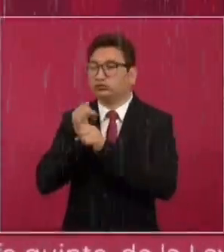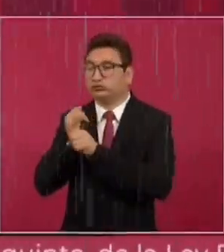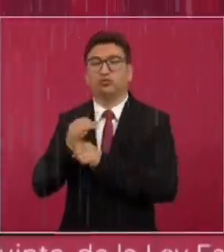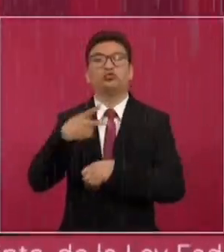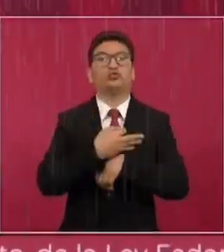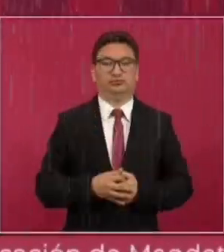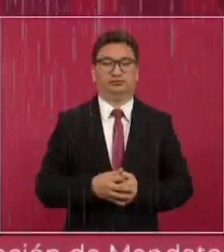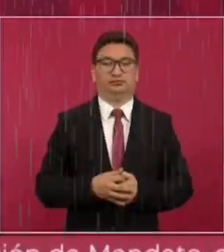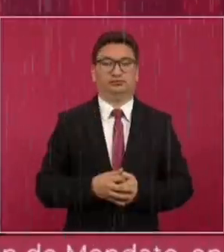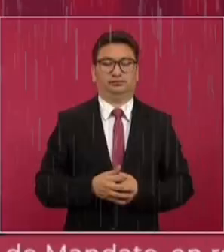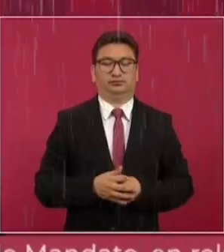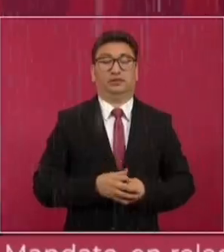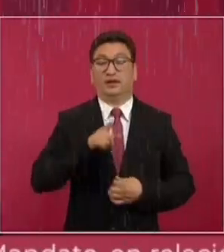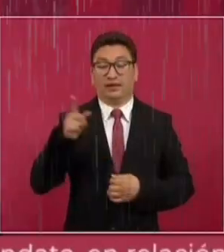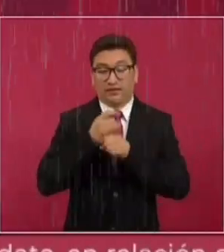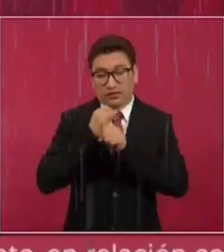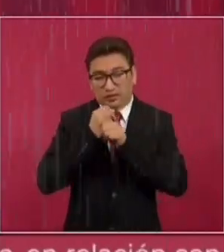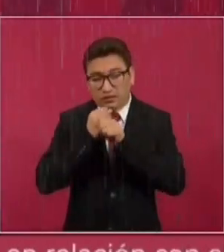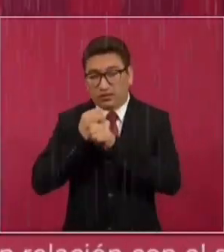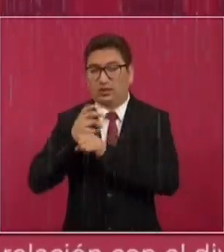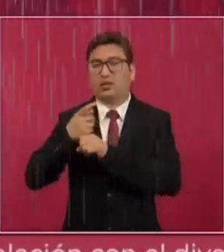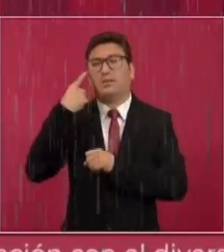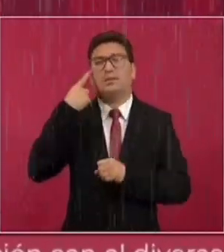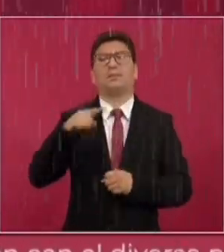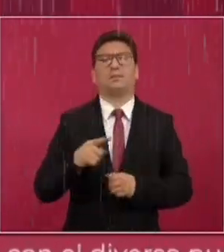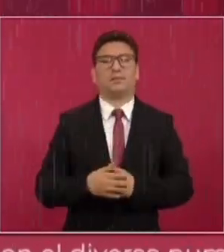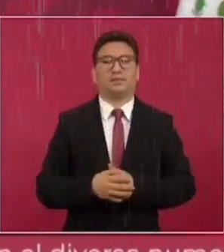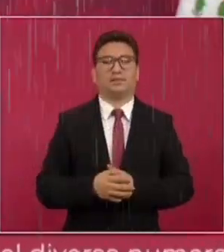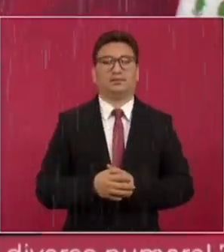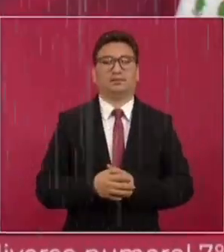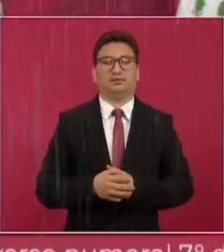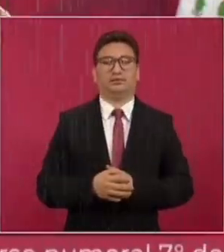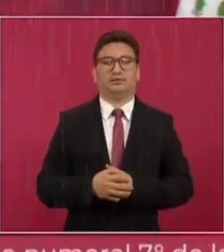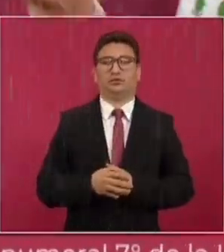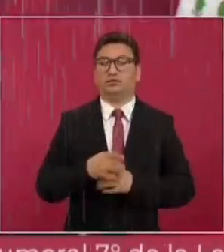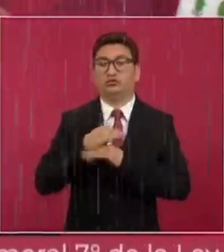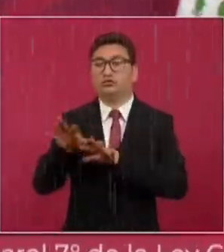hacen sus familiares, se meten para